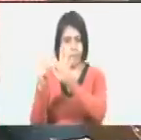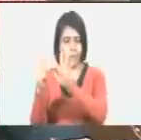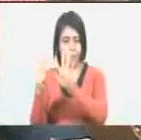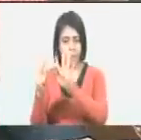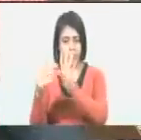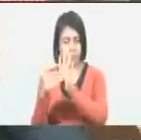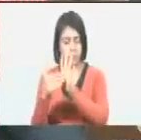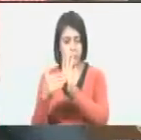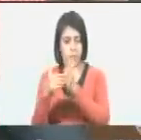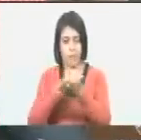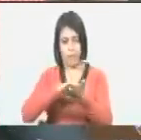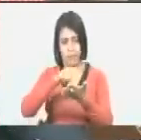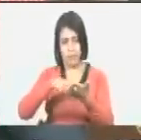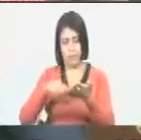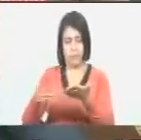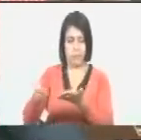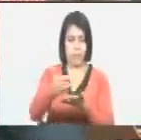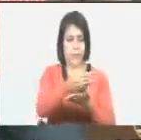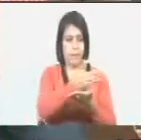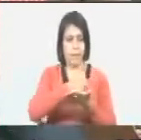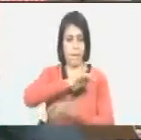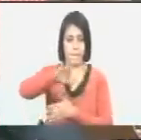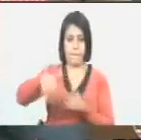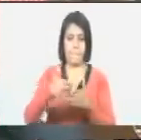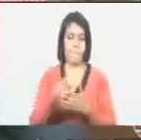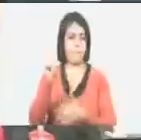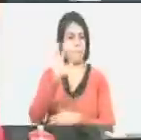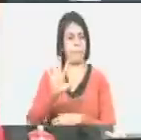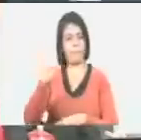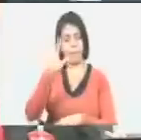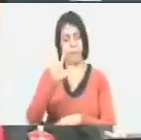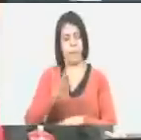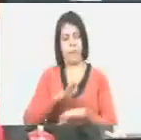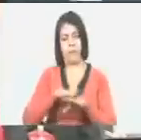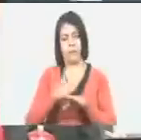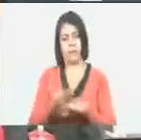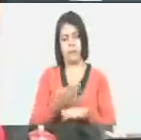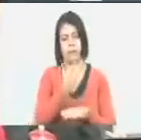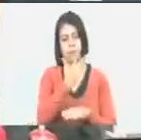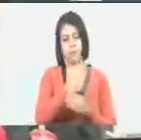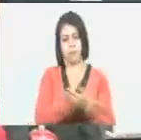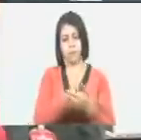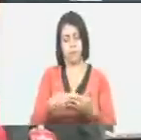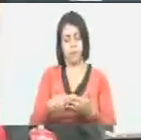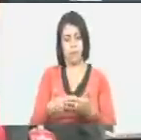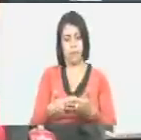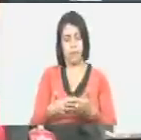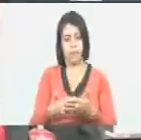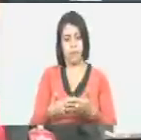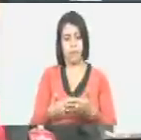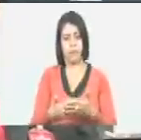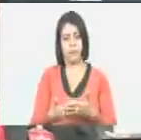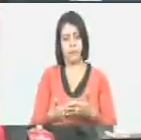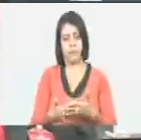10.447.000 firmas recolectadas en todo el territorio nacional y